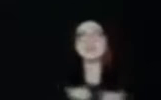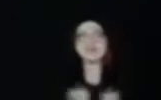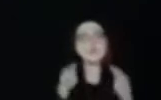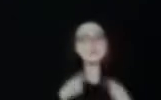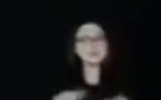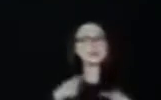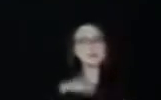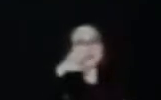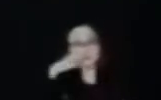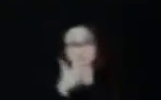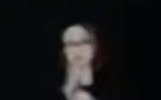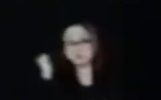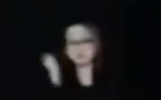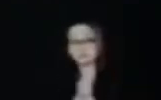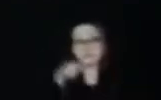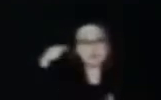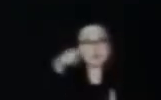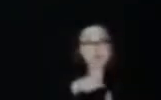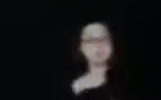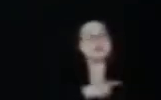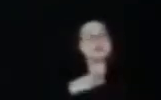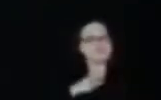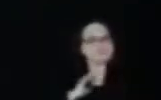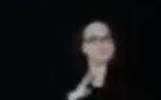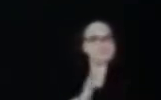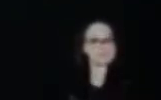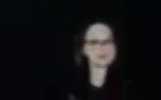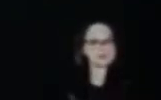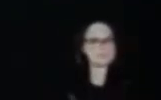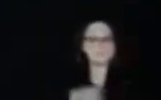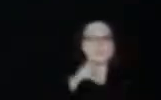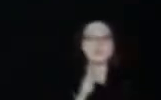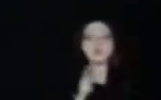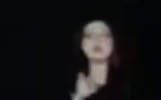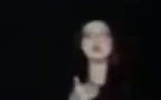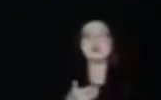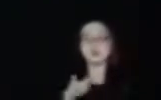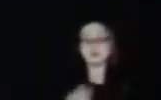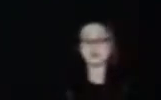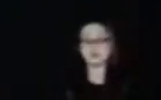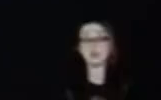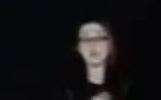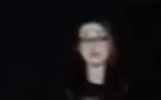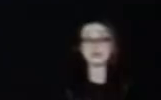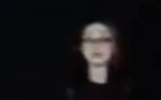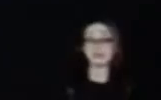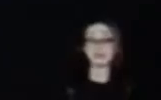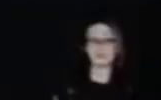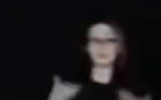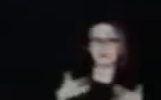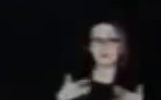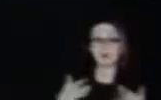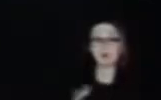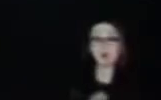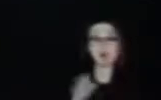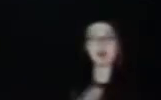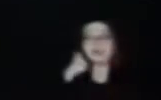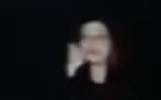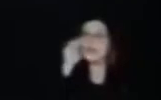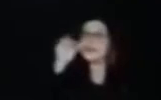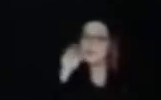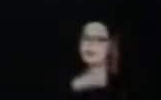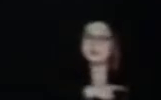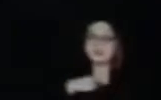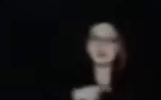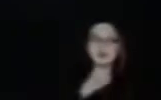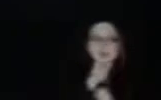resulten responsables, pero que la presidencia se abstenga de solicitar